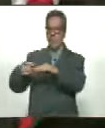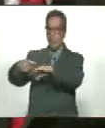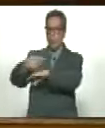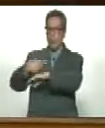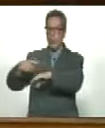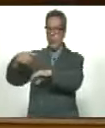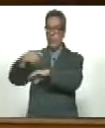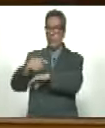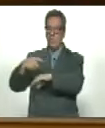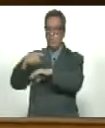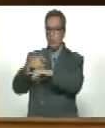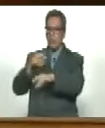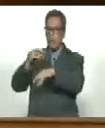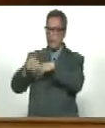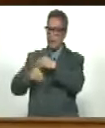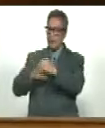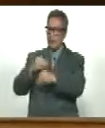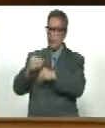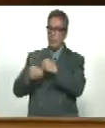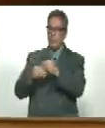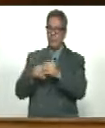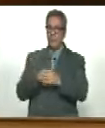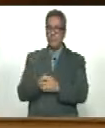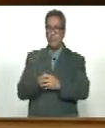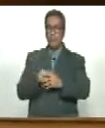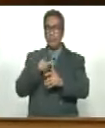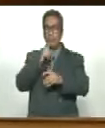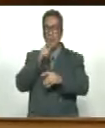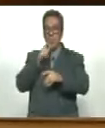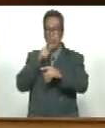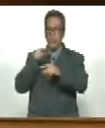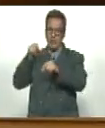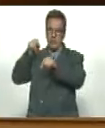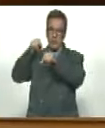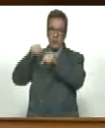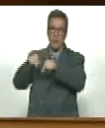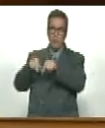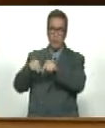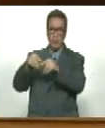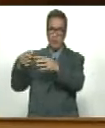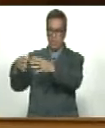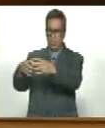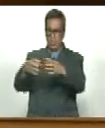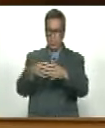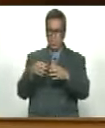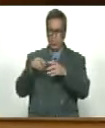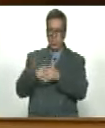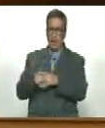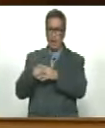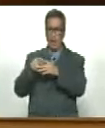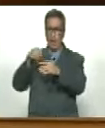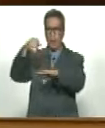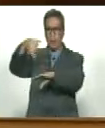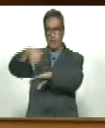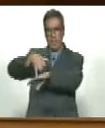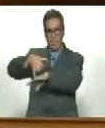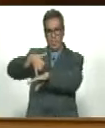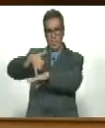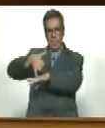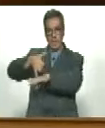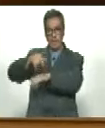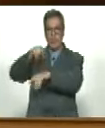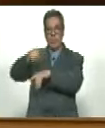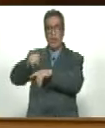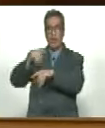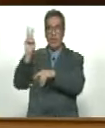buscaba infringir más directamente a los sectores más vulnerables. Y en